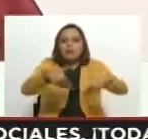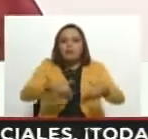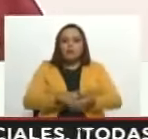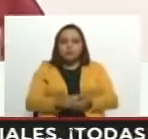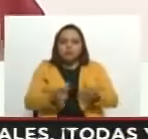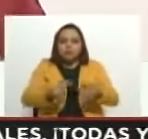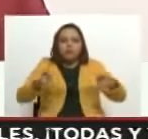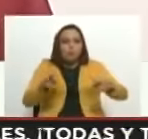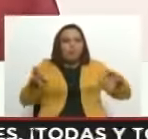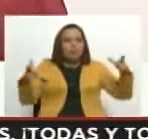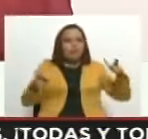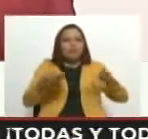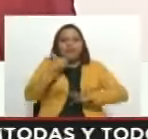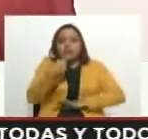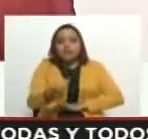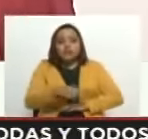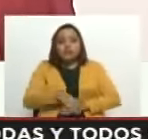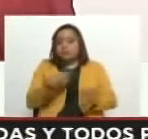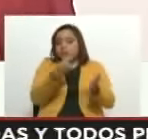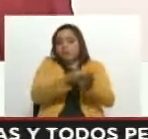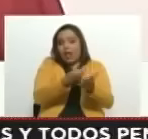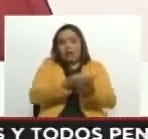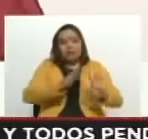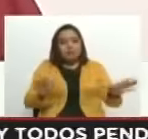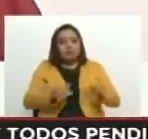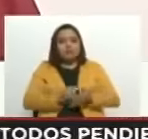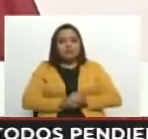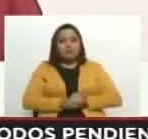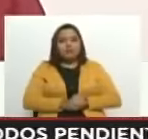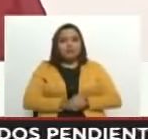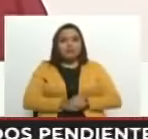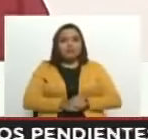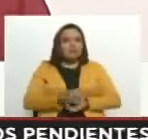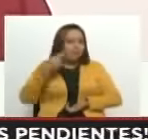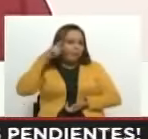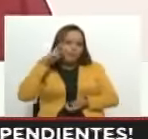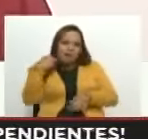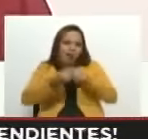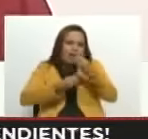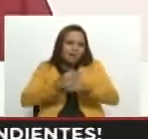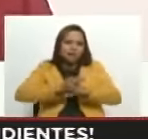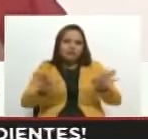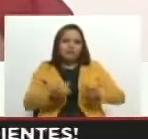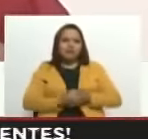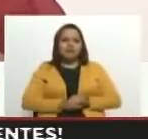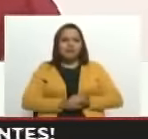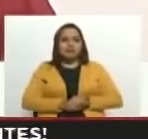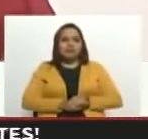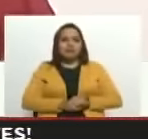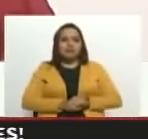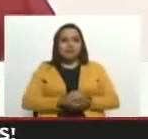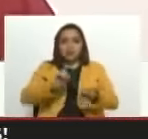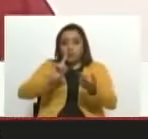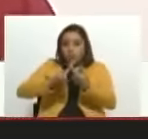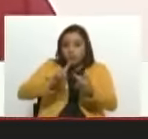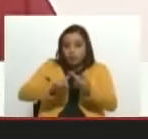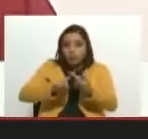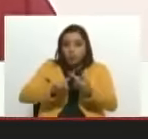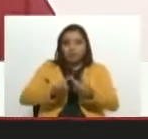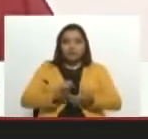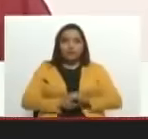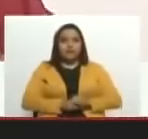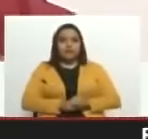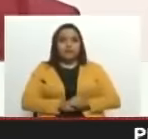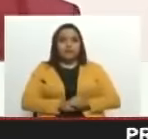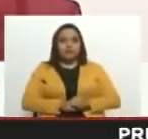inflar? Fácil, con plata. Sin escrúpulo. Sin escrúpulo. Uno que está metido en esto